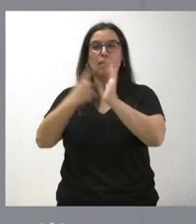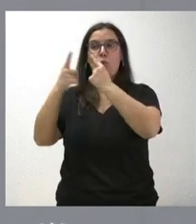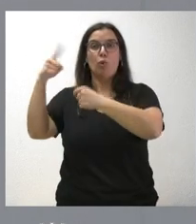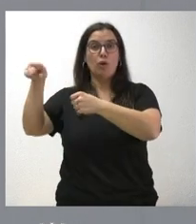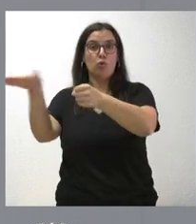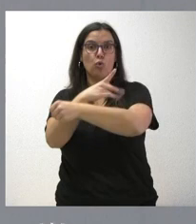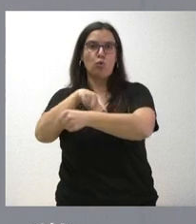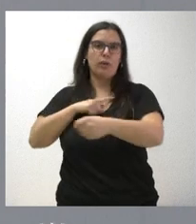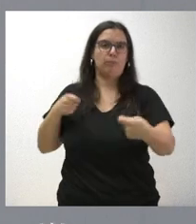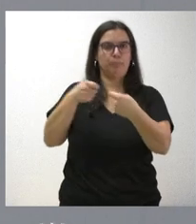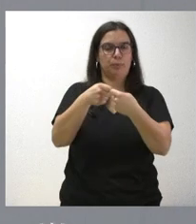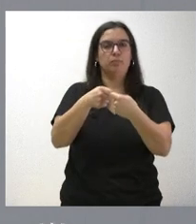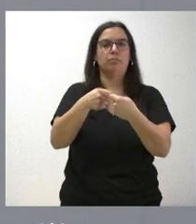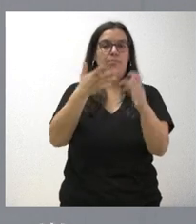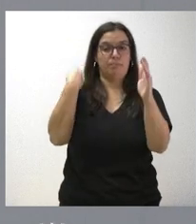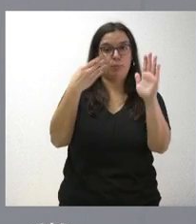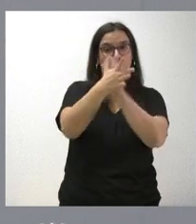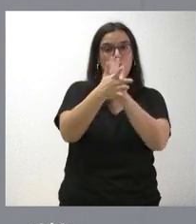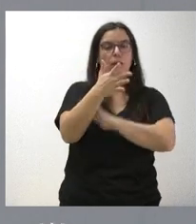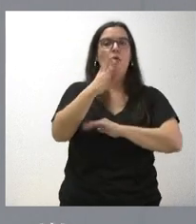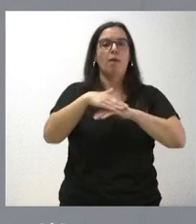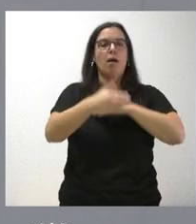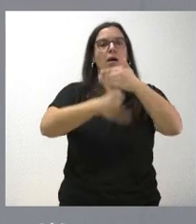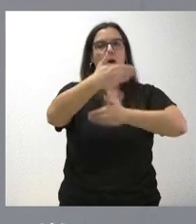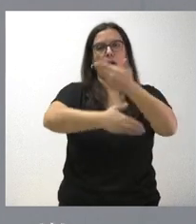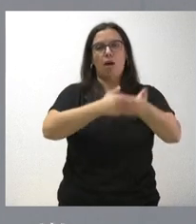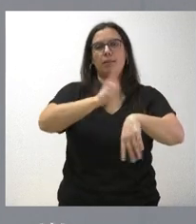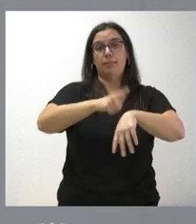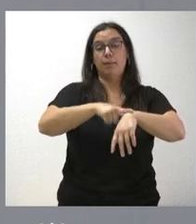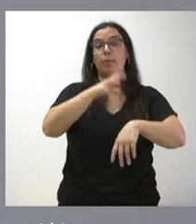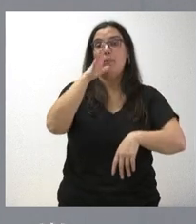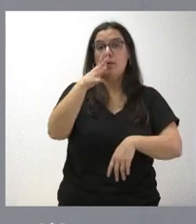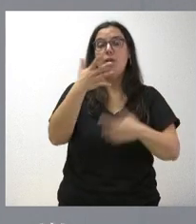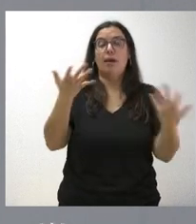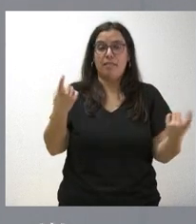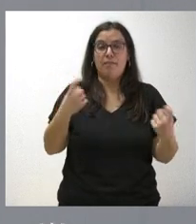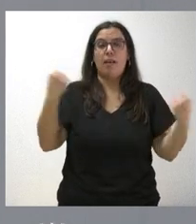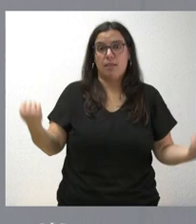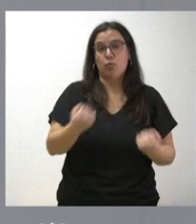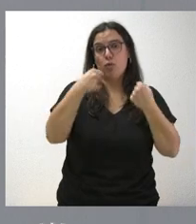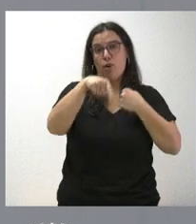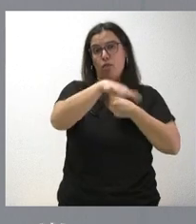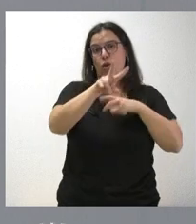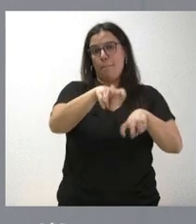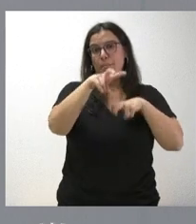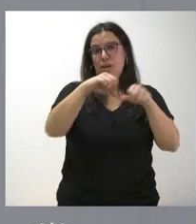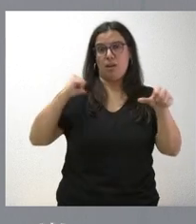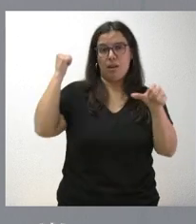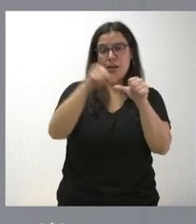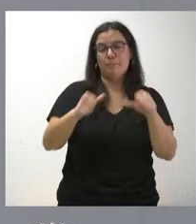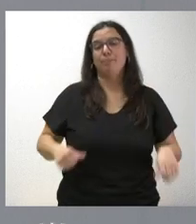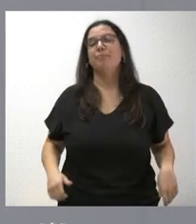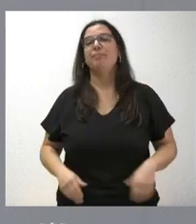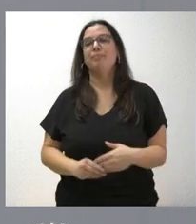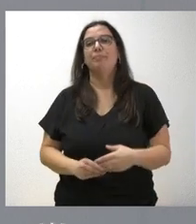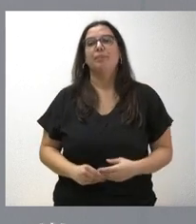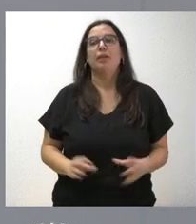y son estas que les he descrito y que nos permite seguir desarrollando en el tiempo porque hace falta esta actuación minera la junta